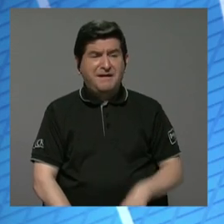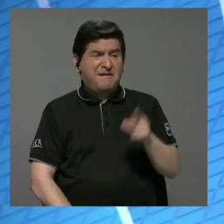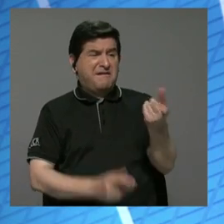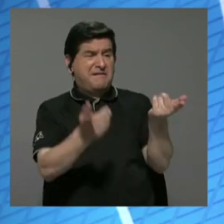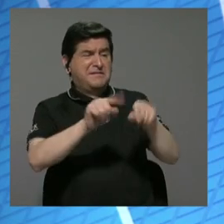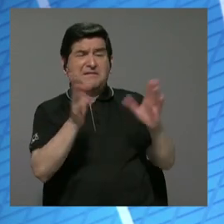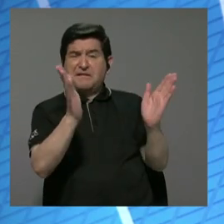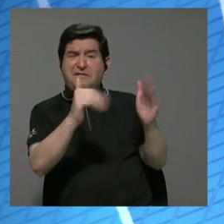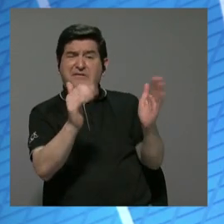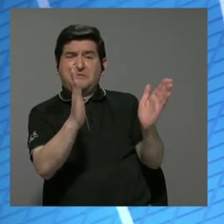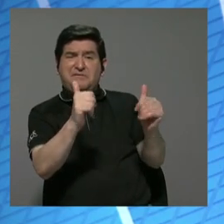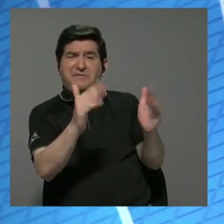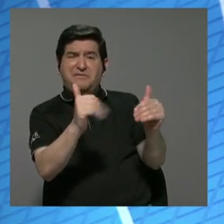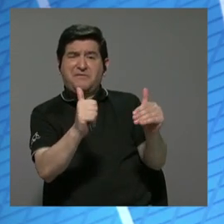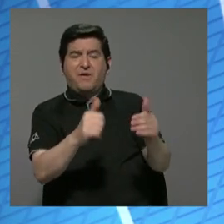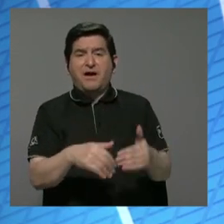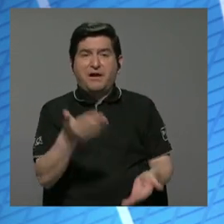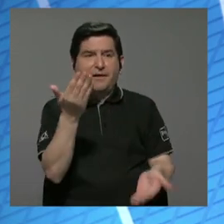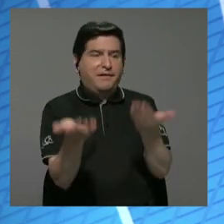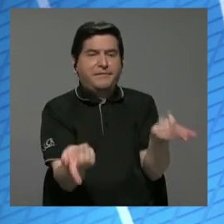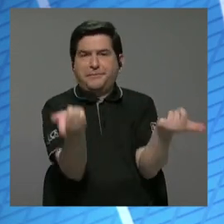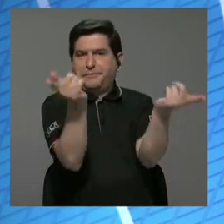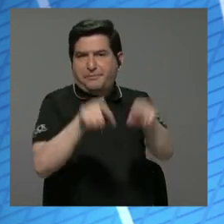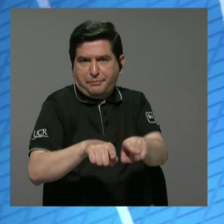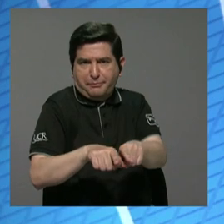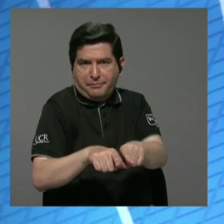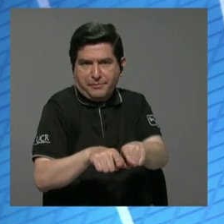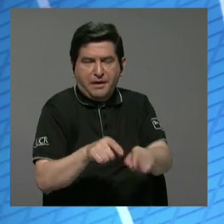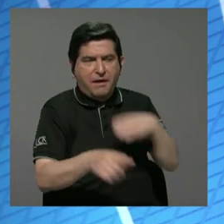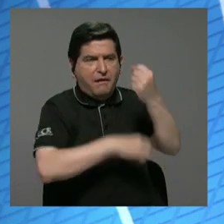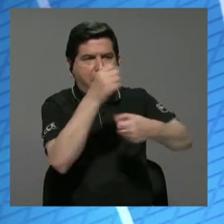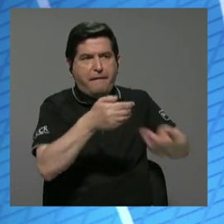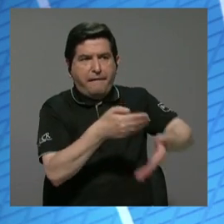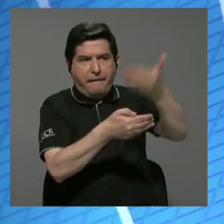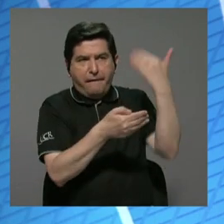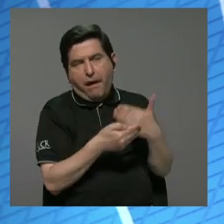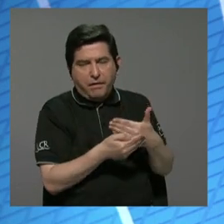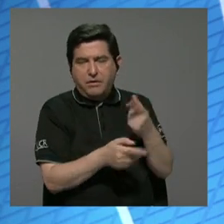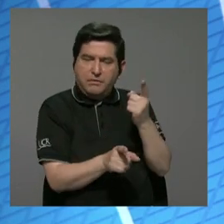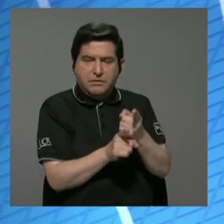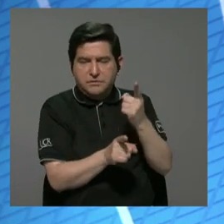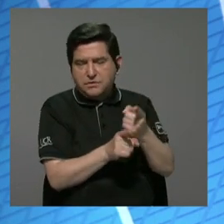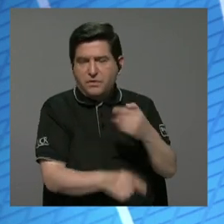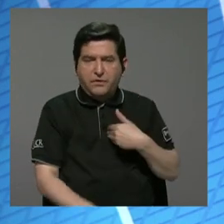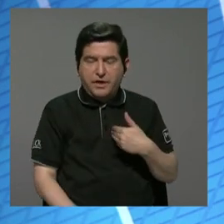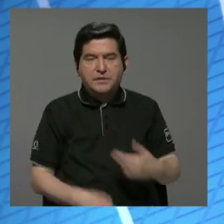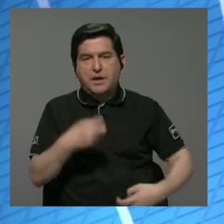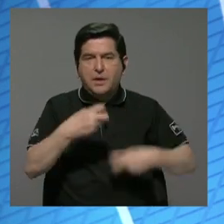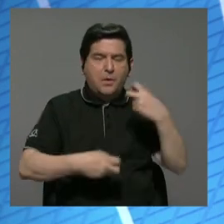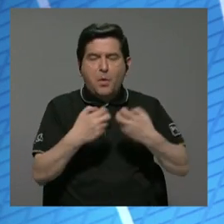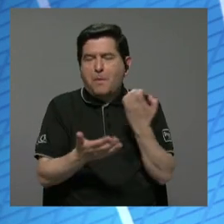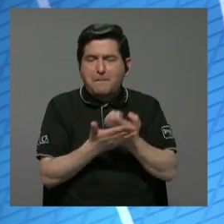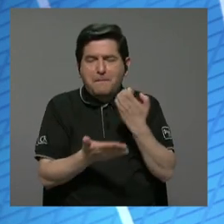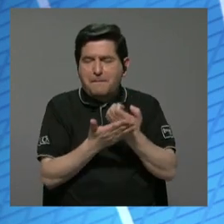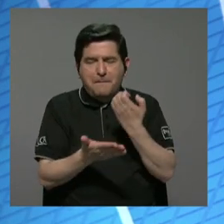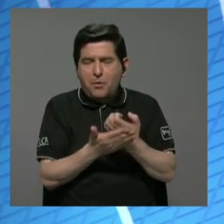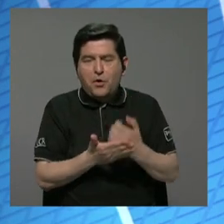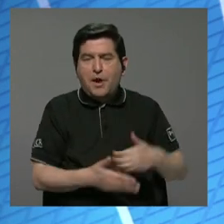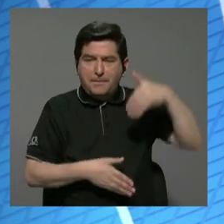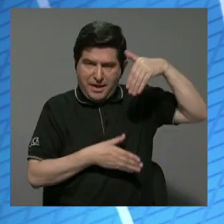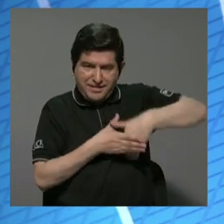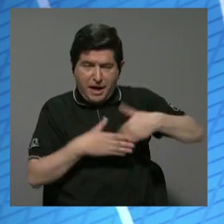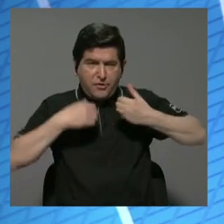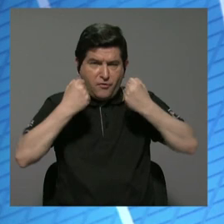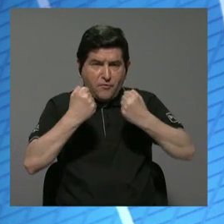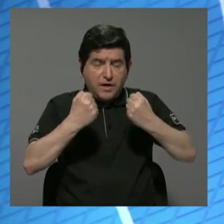no existe, ¿verdad?, como pudo haber sido en años anteriores, cuando efectivamente teníamos una crisis fiscal fuerte, que